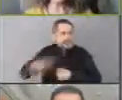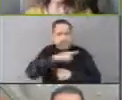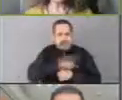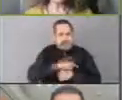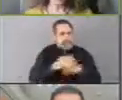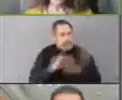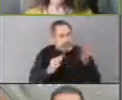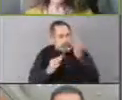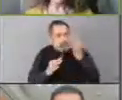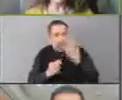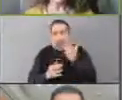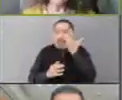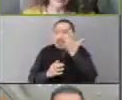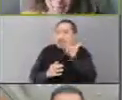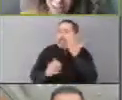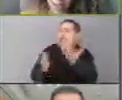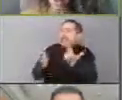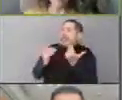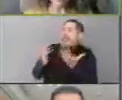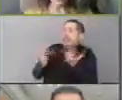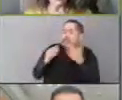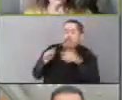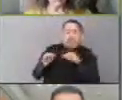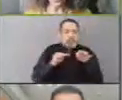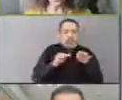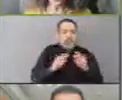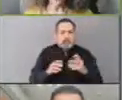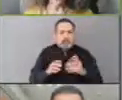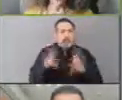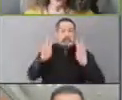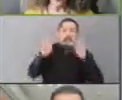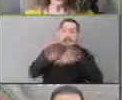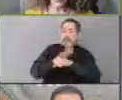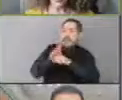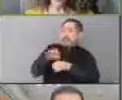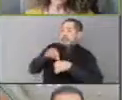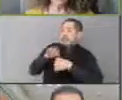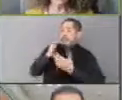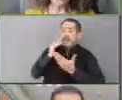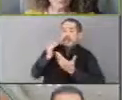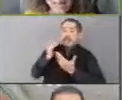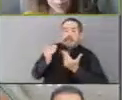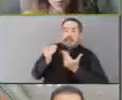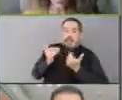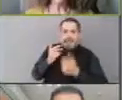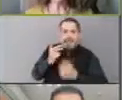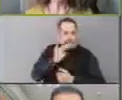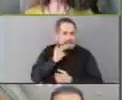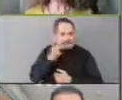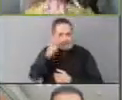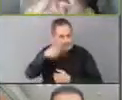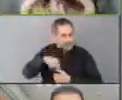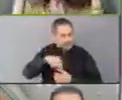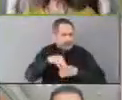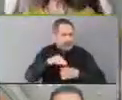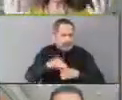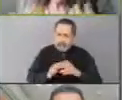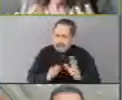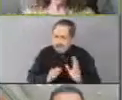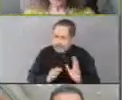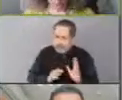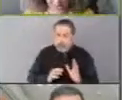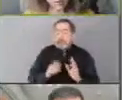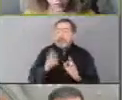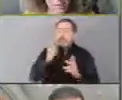prácticas clientelares utilizando la vacunación como un mecanismo